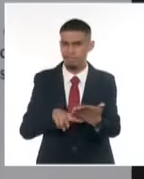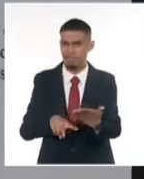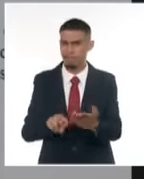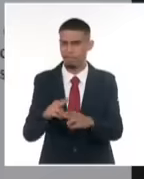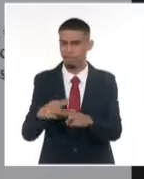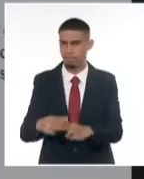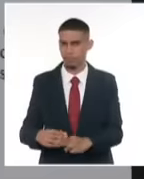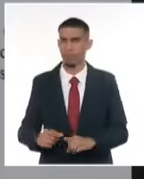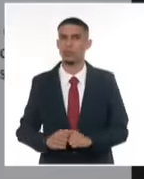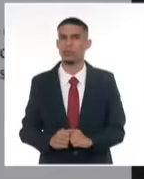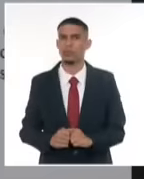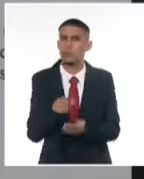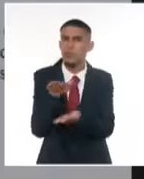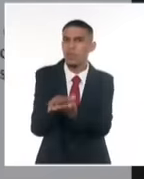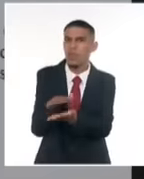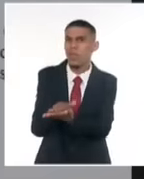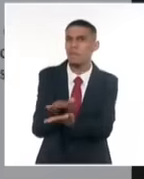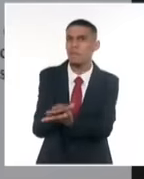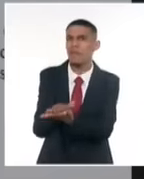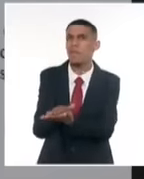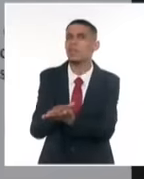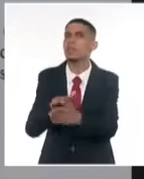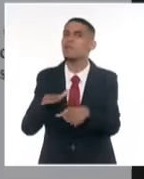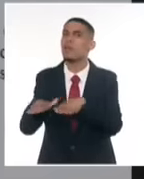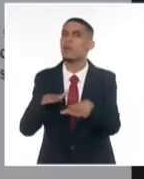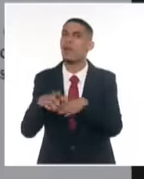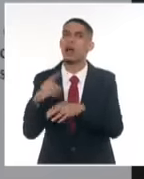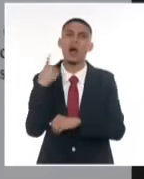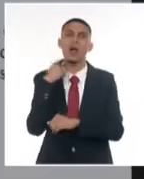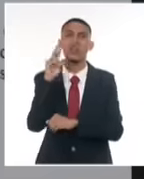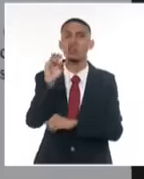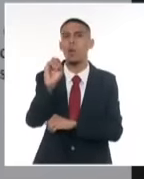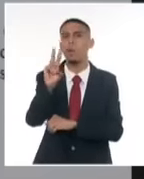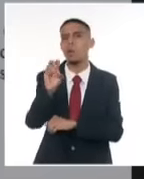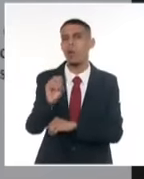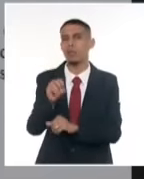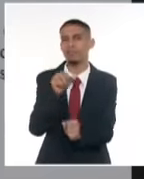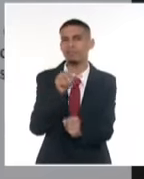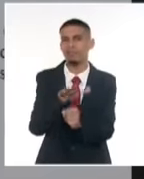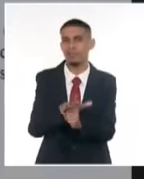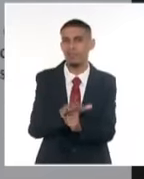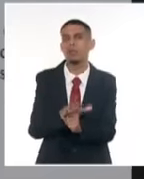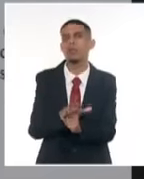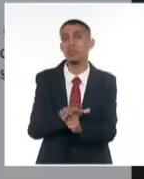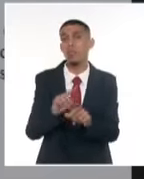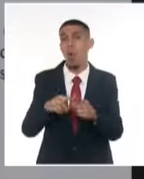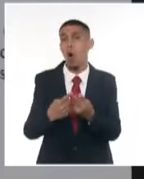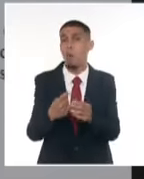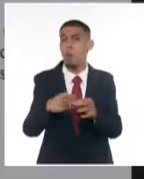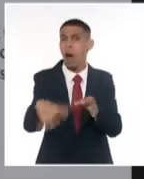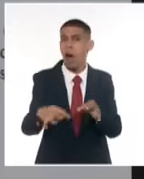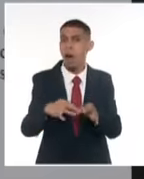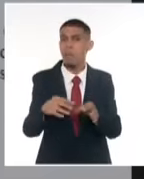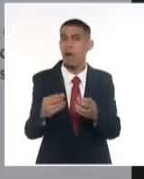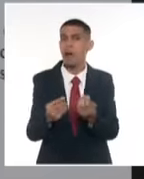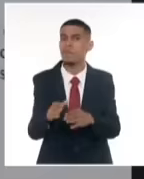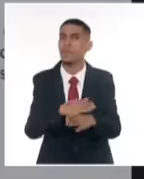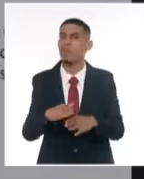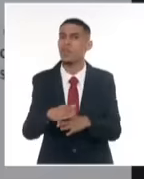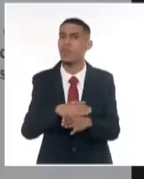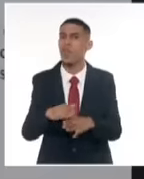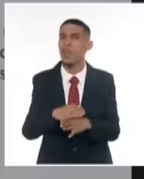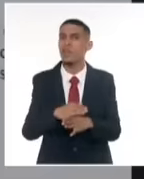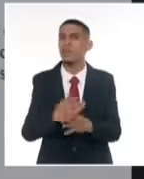fíjense. Expedientes de fase preparatoria, año 2020, iniciados por estimular, financiar y ejecutar hechos de sabotajes en el